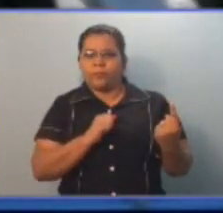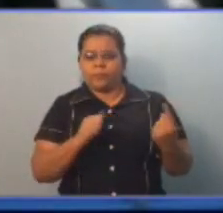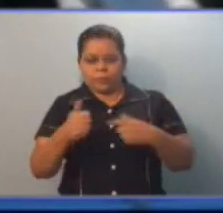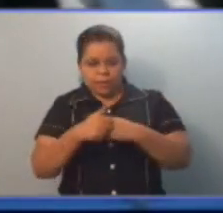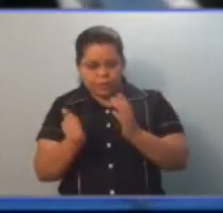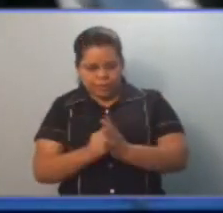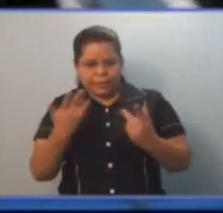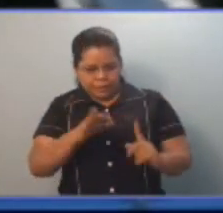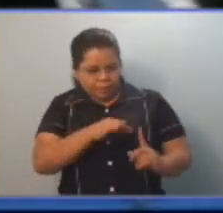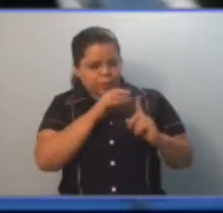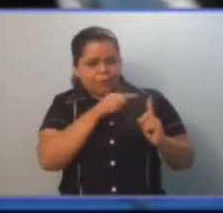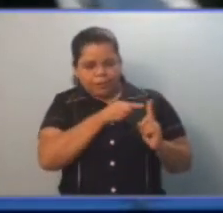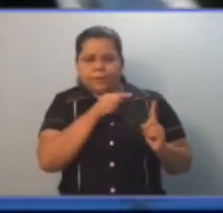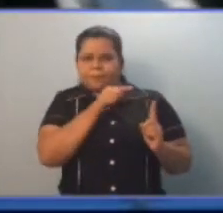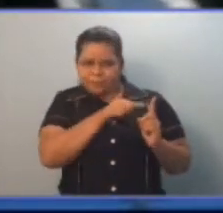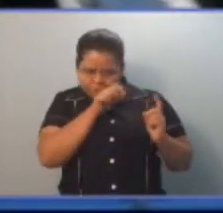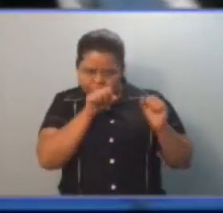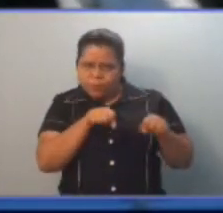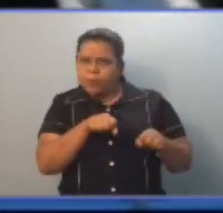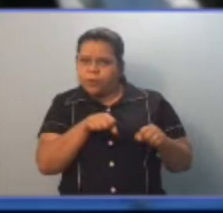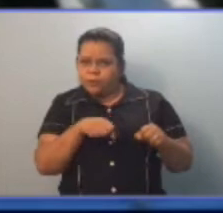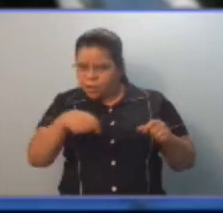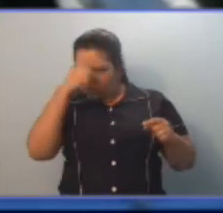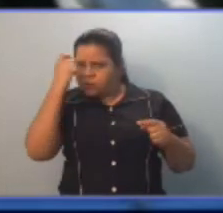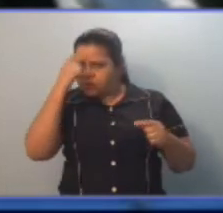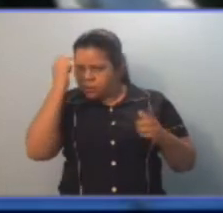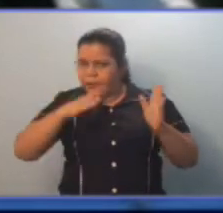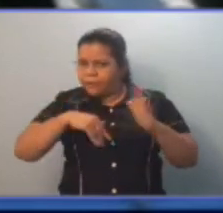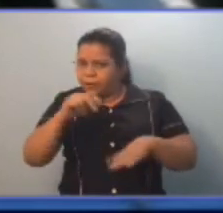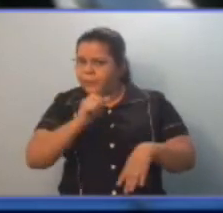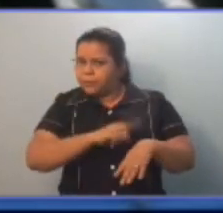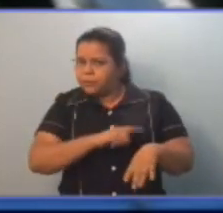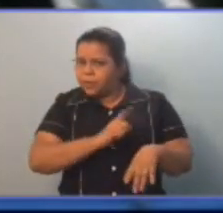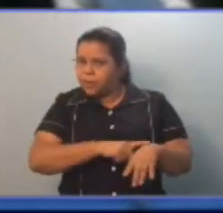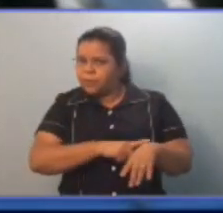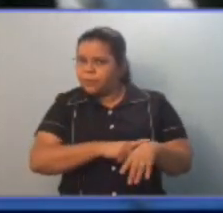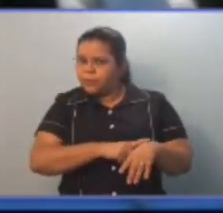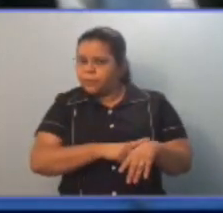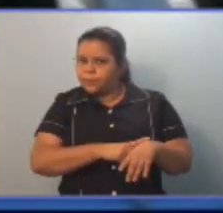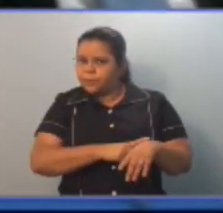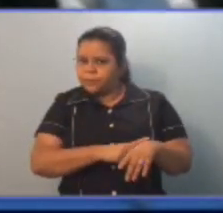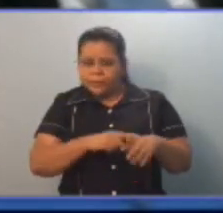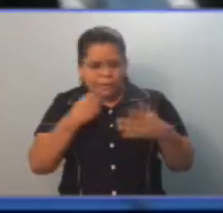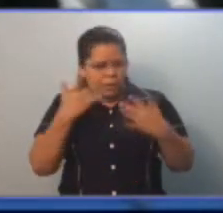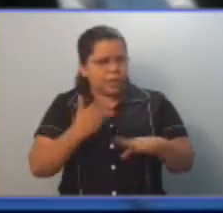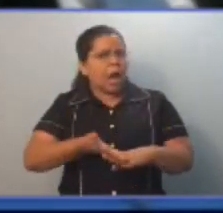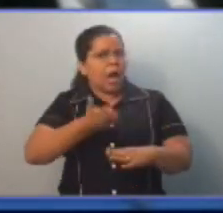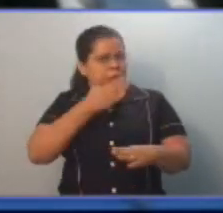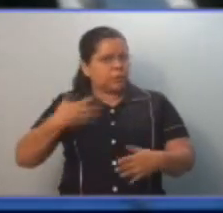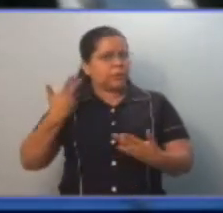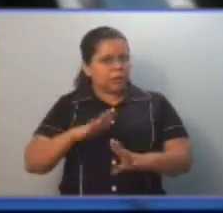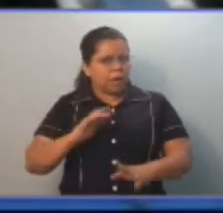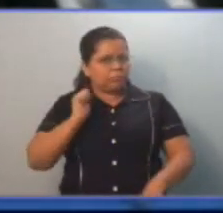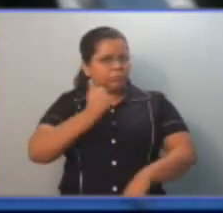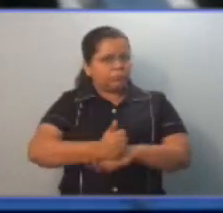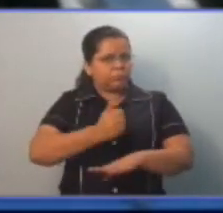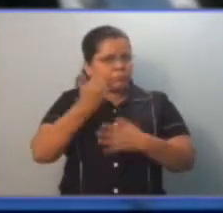ejercer más tiempo por el que ha sido expresamente